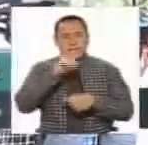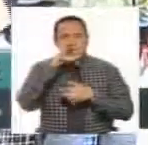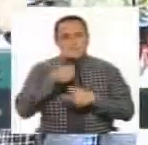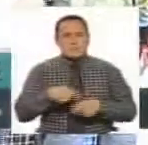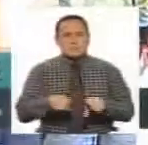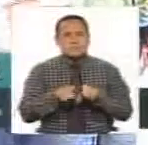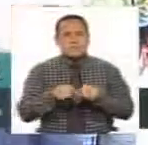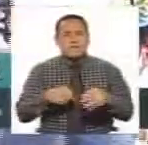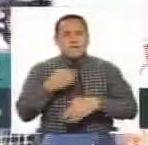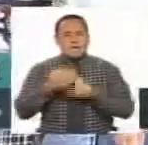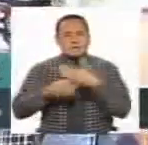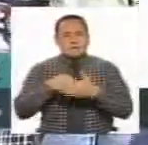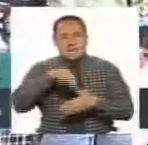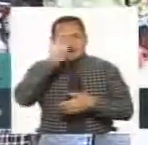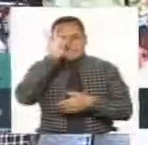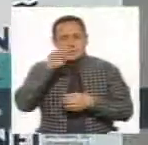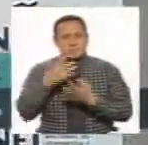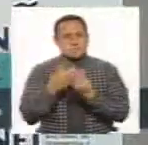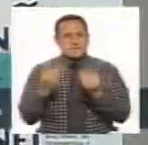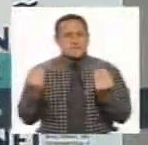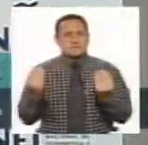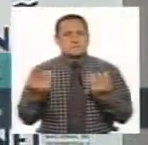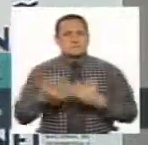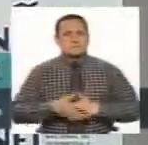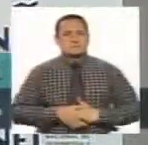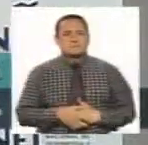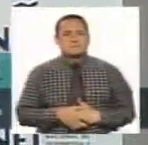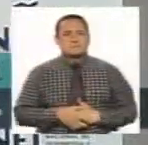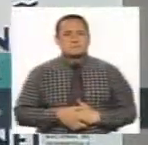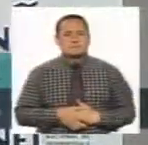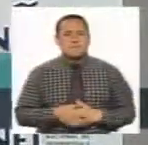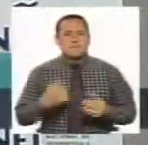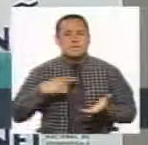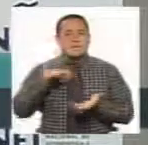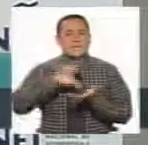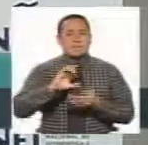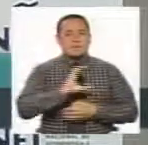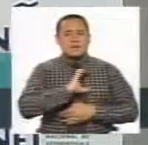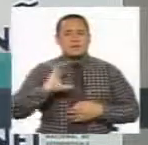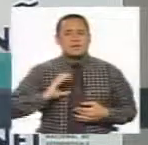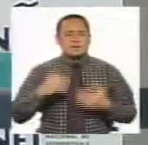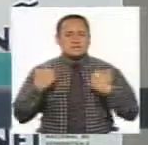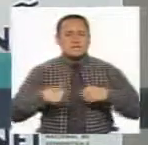el empleo adecuado. En Lima y Callao hay